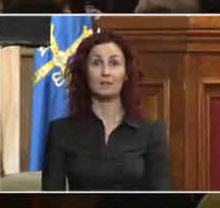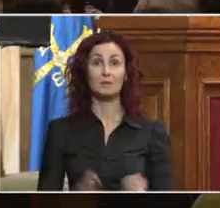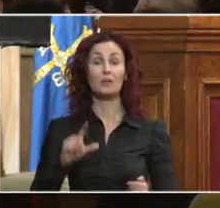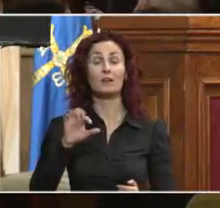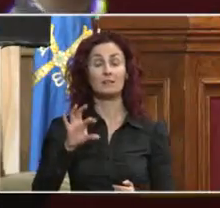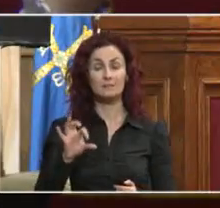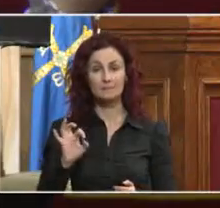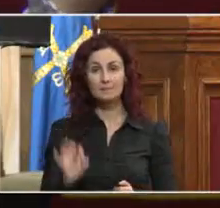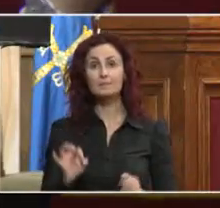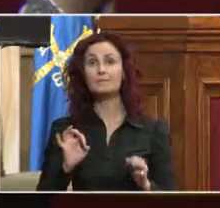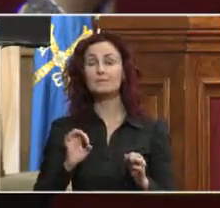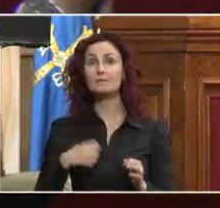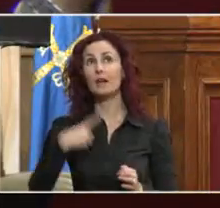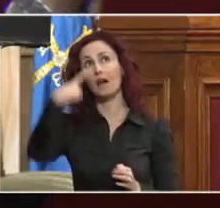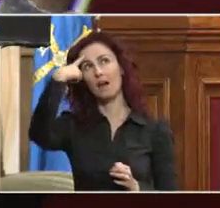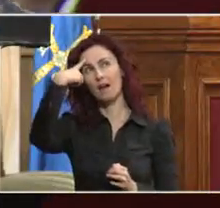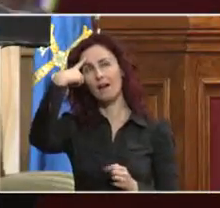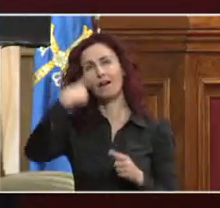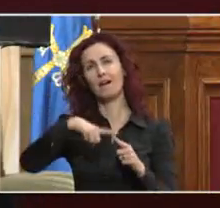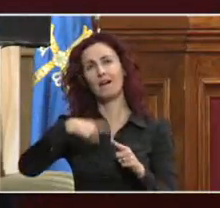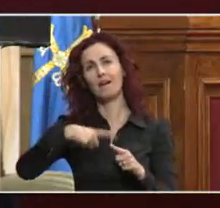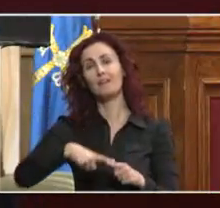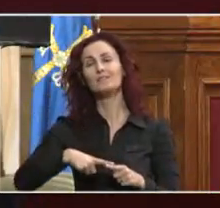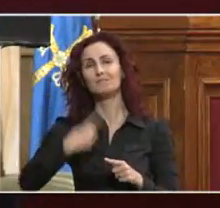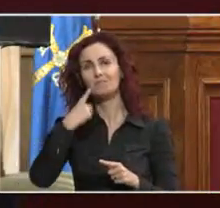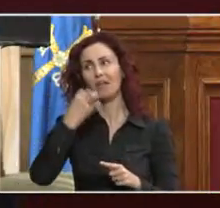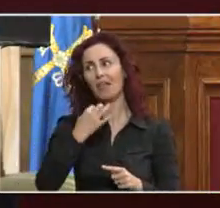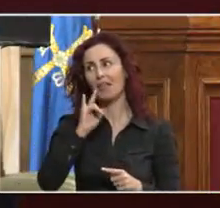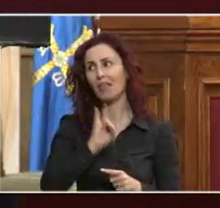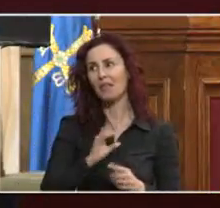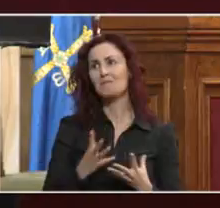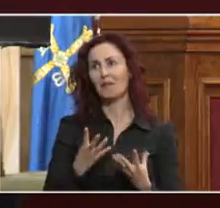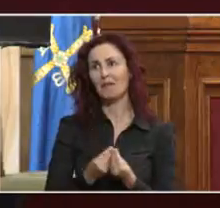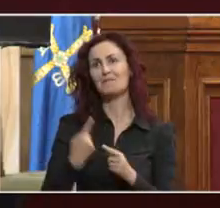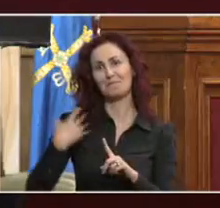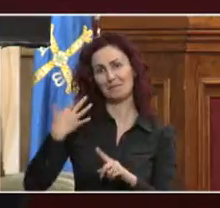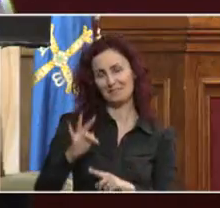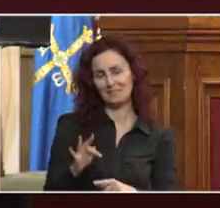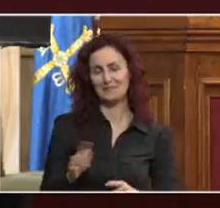Carlos es... Me recuerda cosas, y yo le creo porque me atribuye hasta ahora cosas buenas,